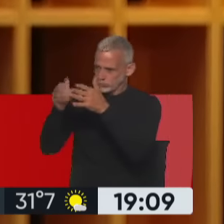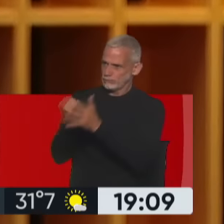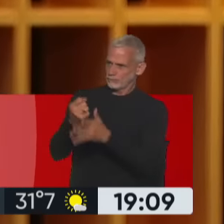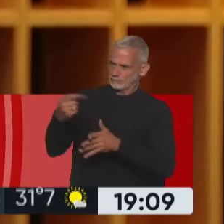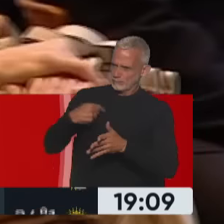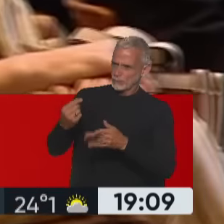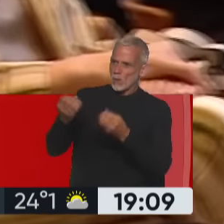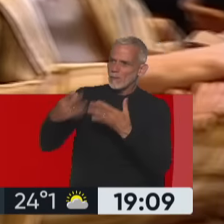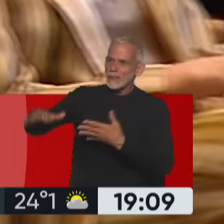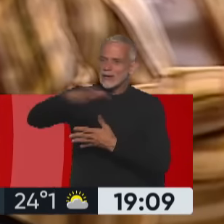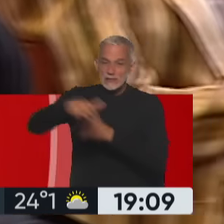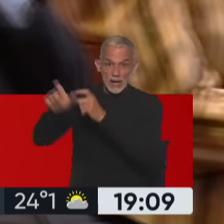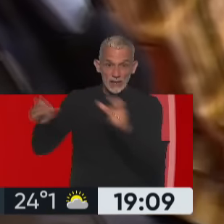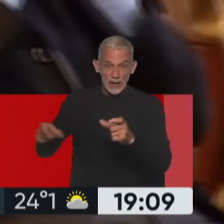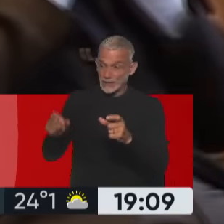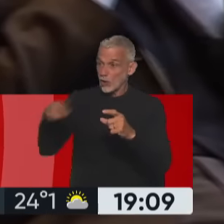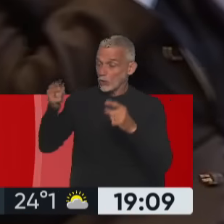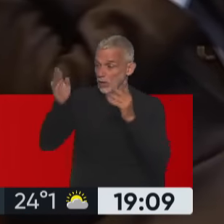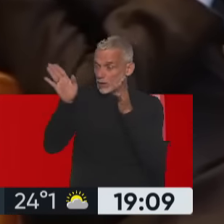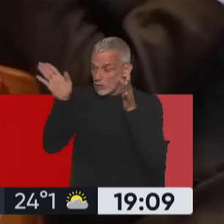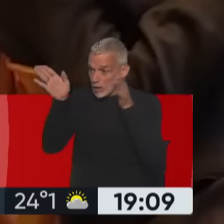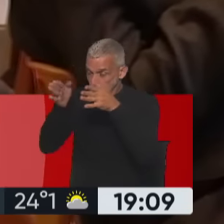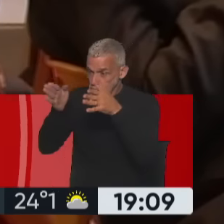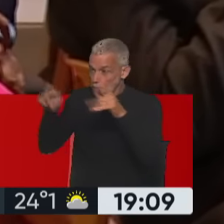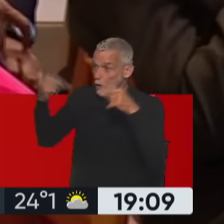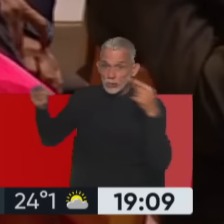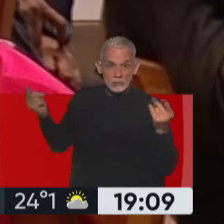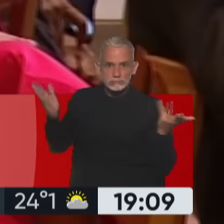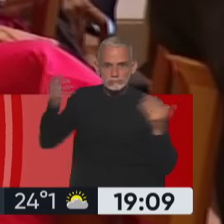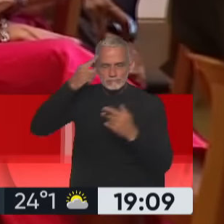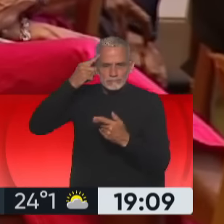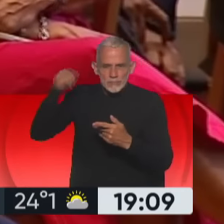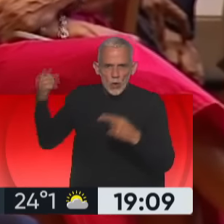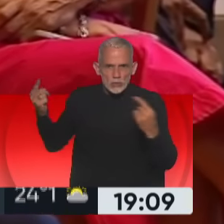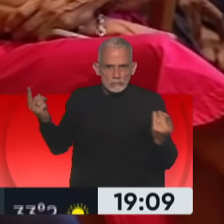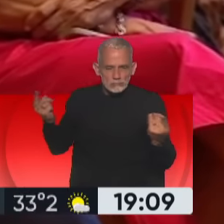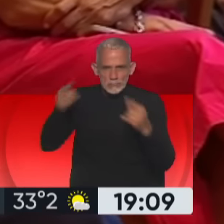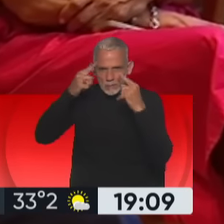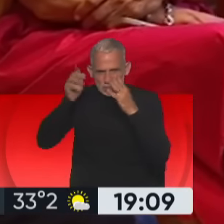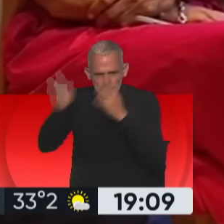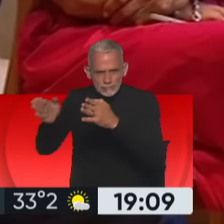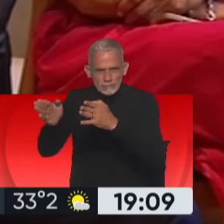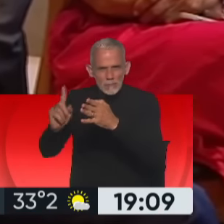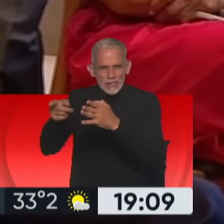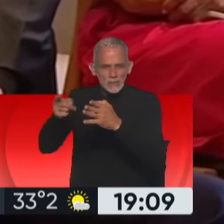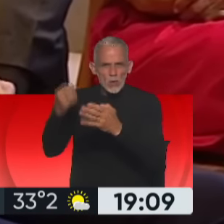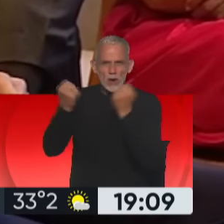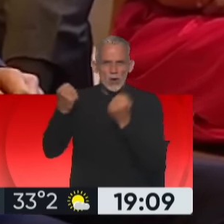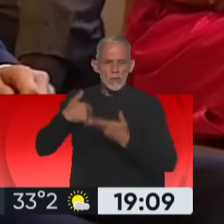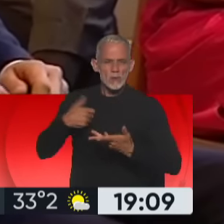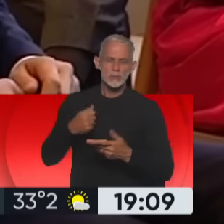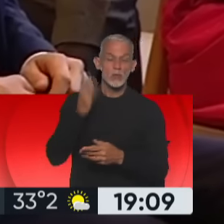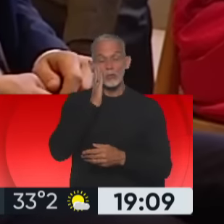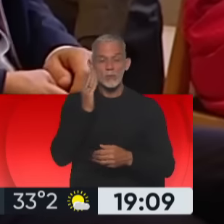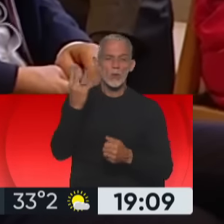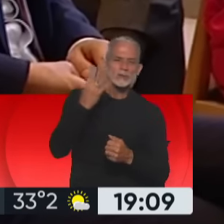sobre el bienestar humano que ciertamente no puede dejar de pensar en otra cosa. Debe ser por eso que duermo entre 4 y